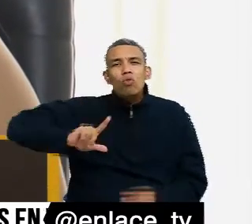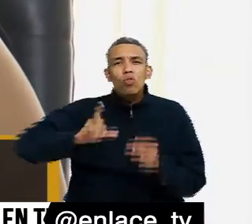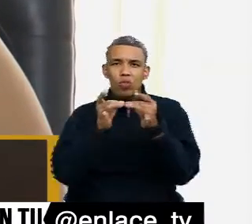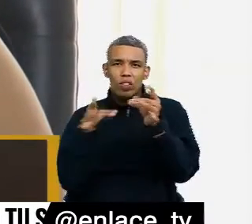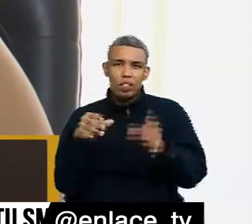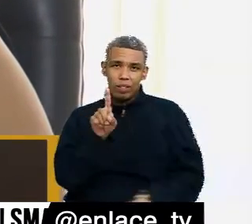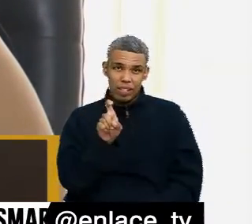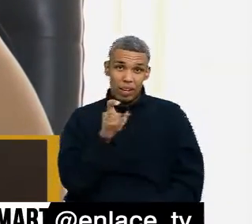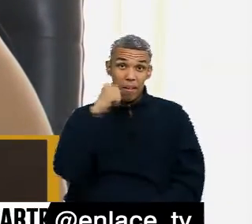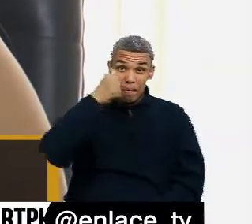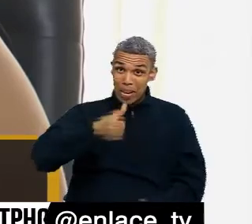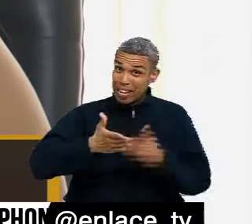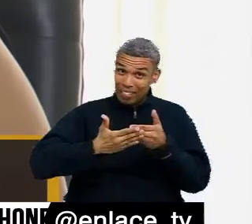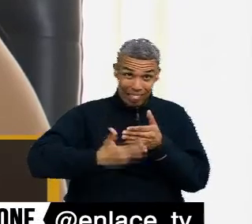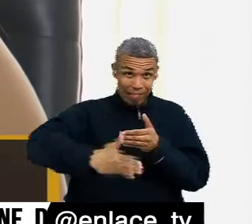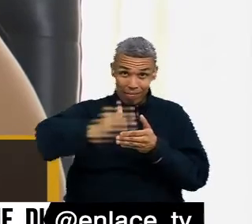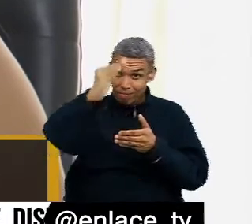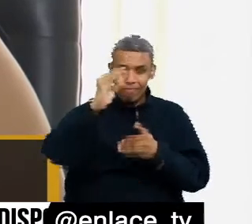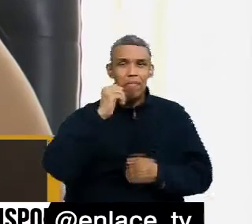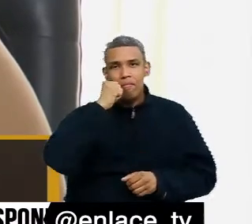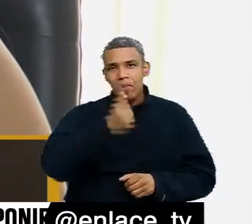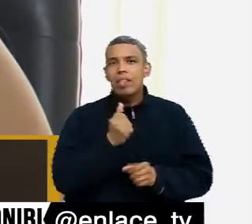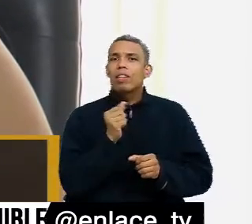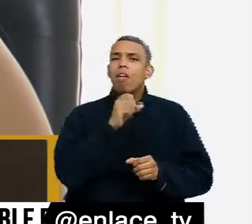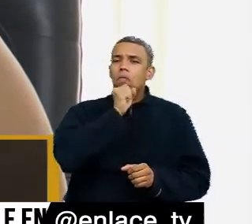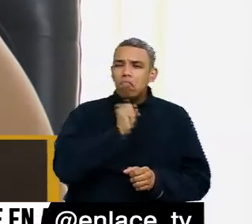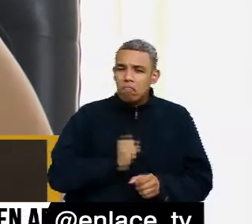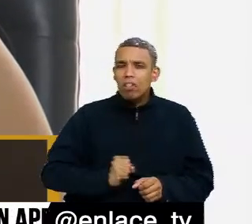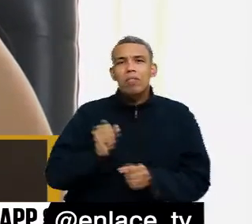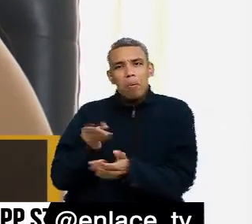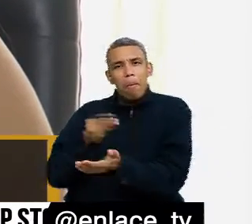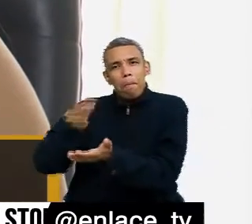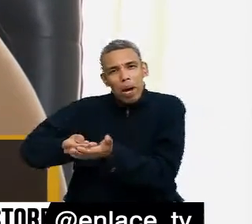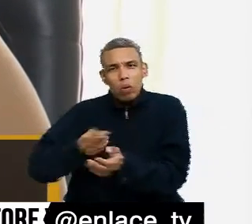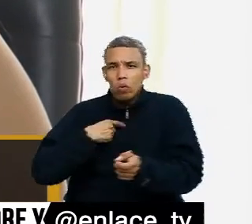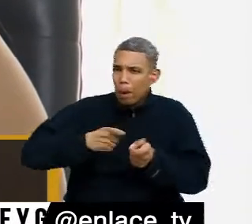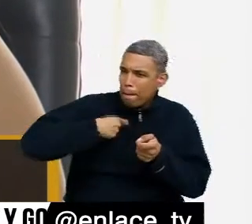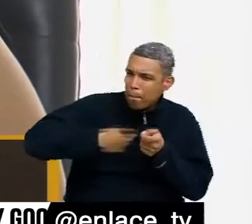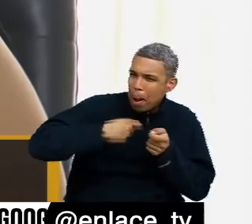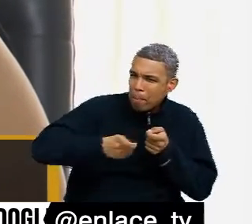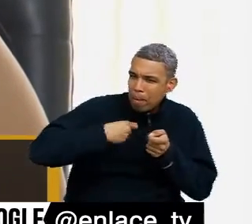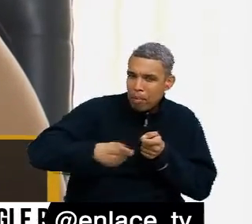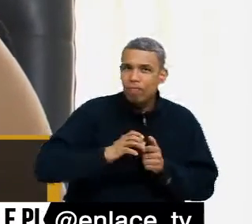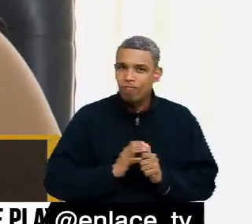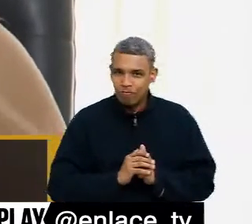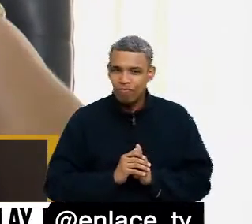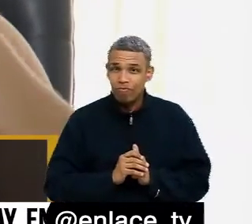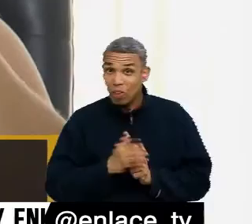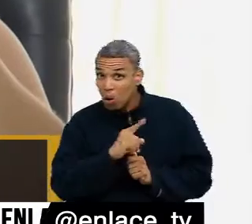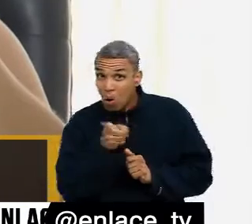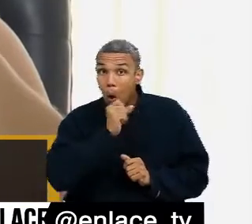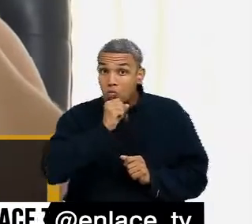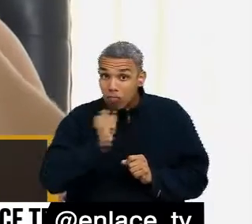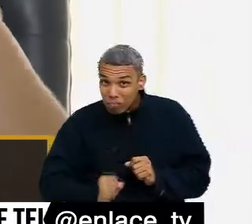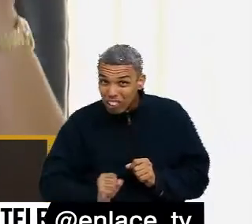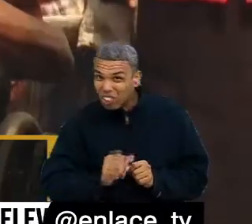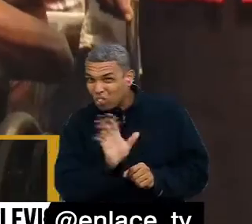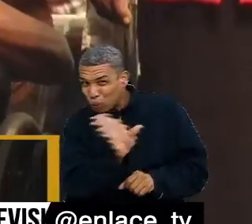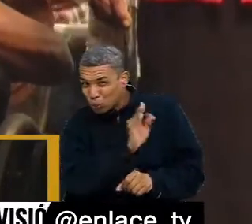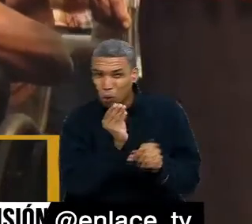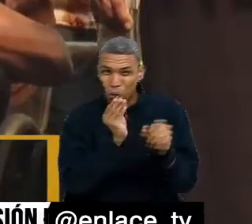de los subsidios de Colombia Mayor para todas las personas de la tercera edad que son beneficiarios de este subsidio acá